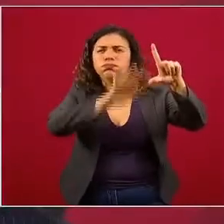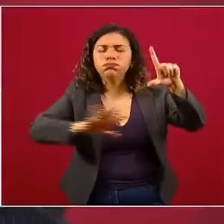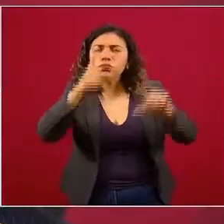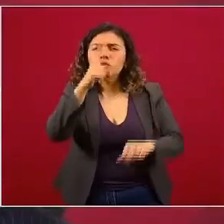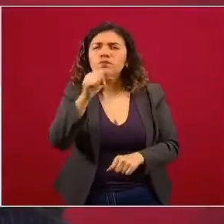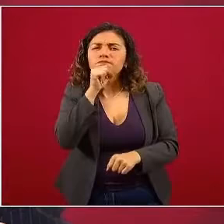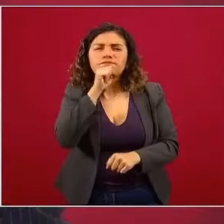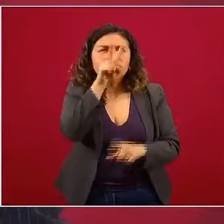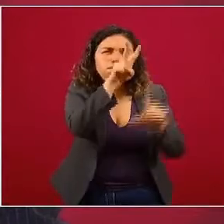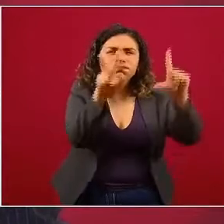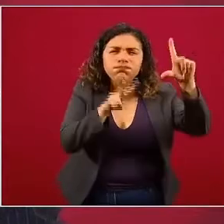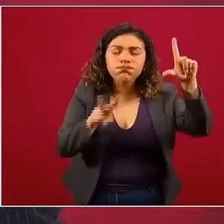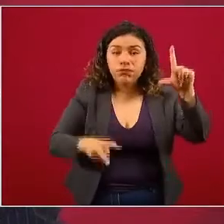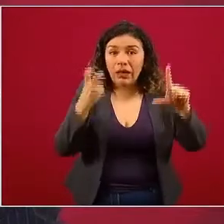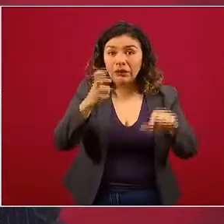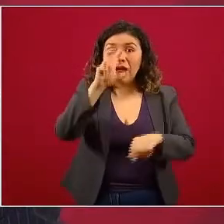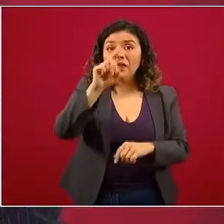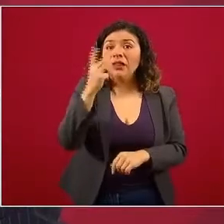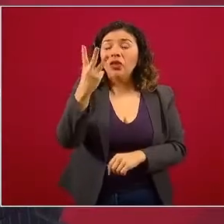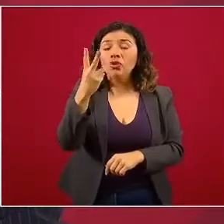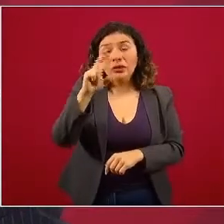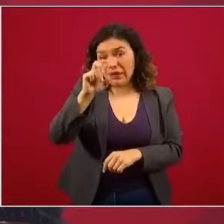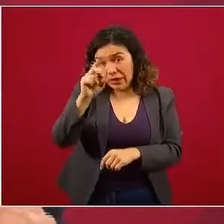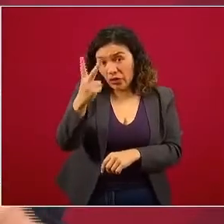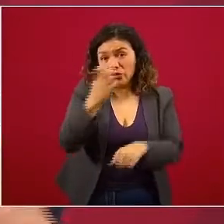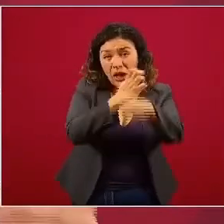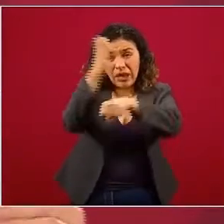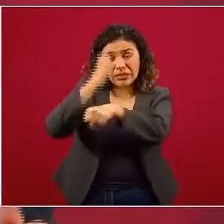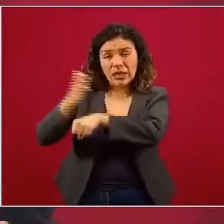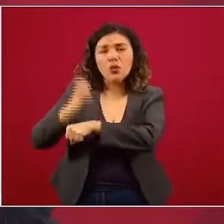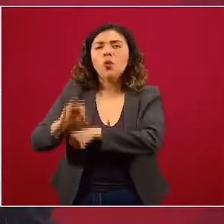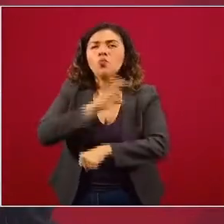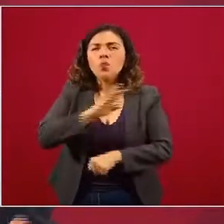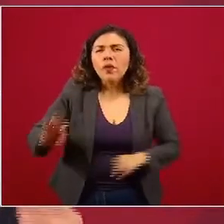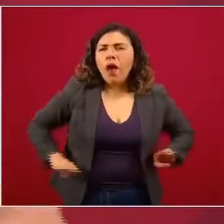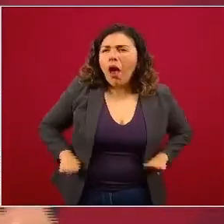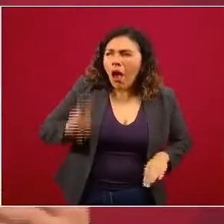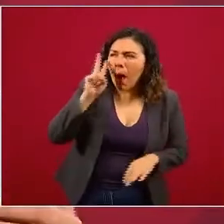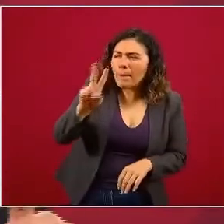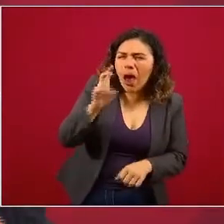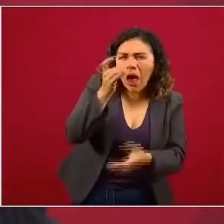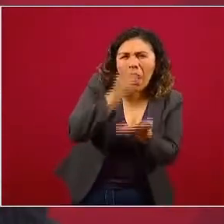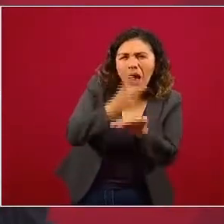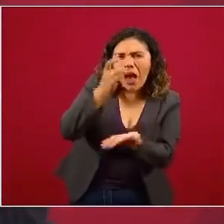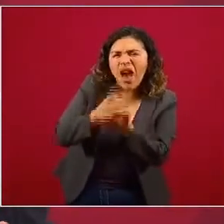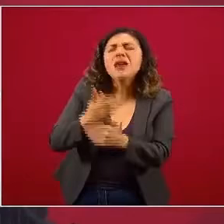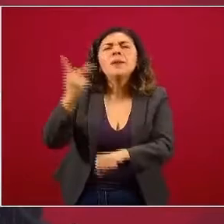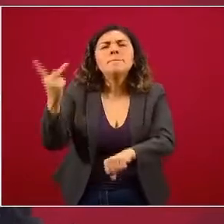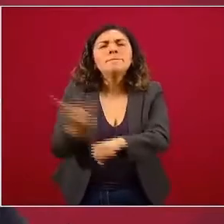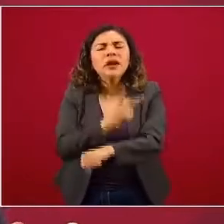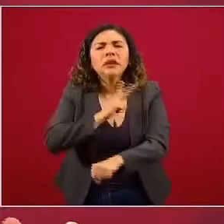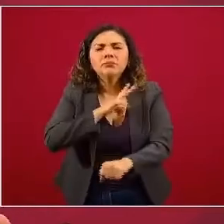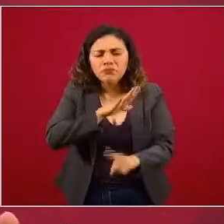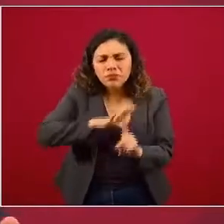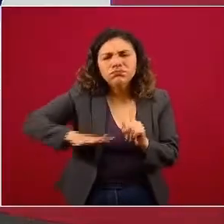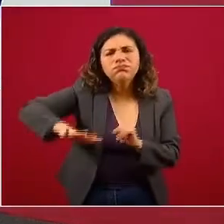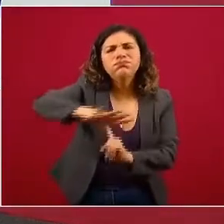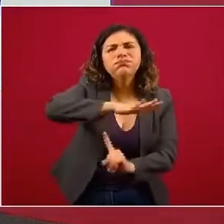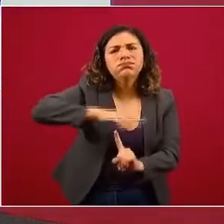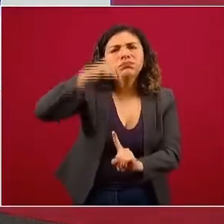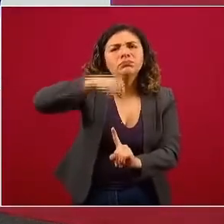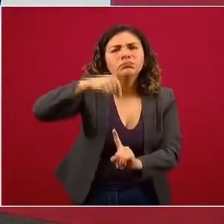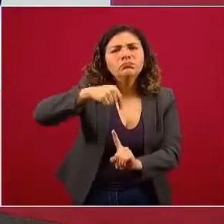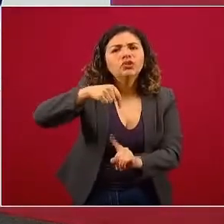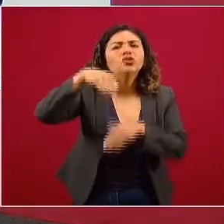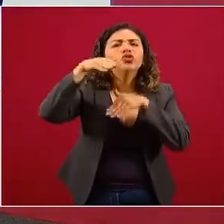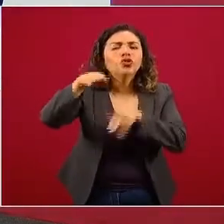de modo que las 32 entidades federativas pueden identificar cuál es la circunstancia que viven con respecto